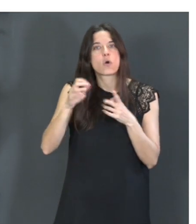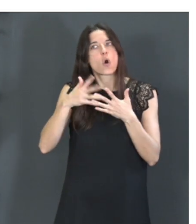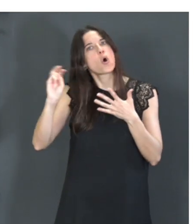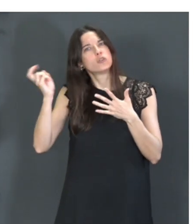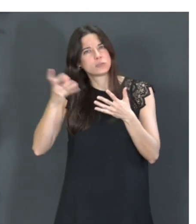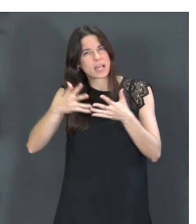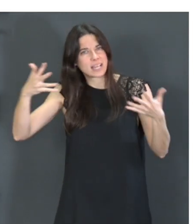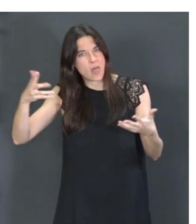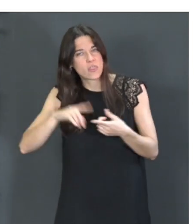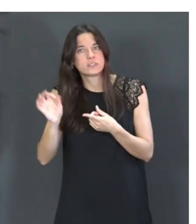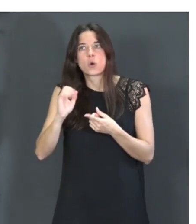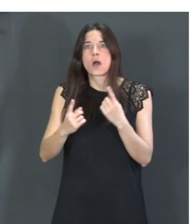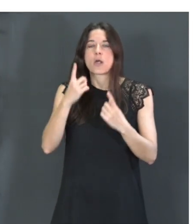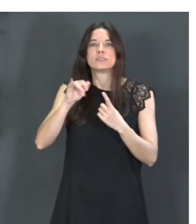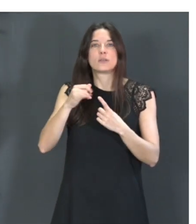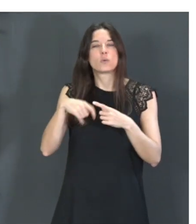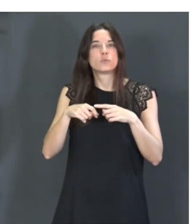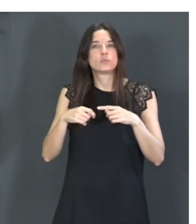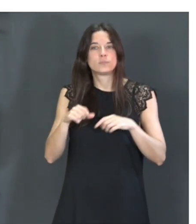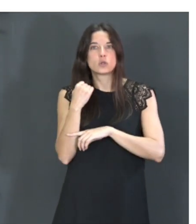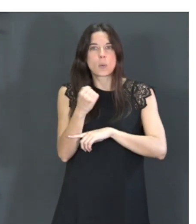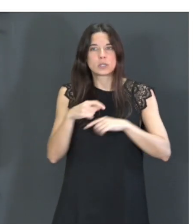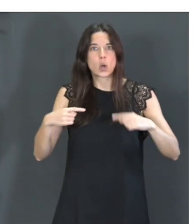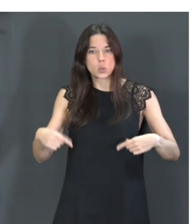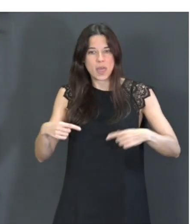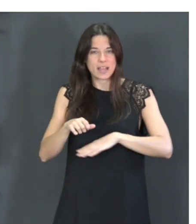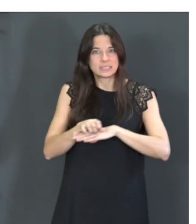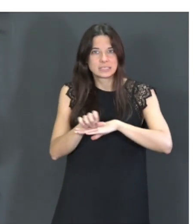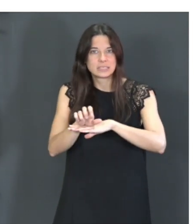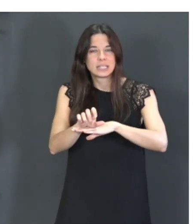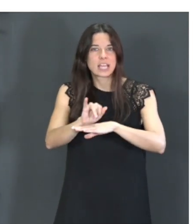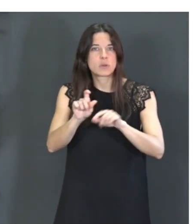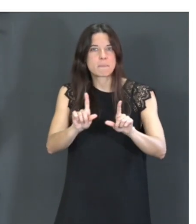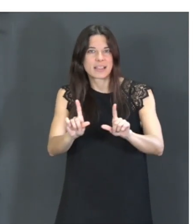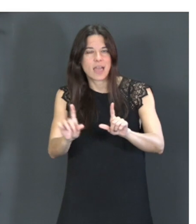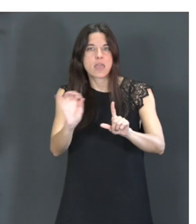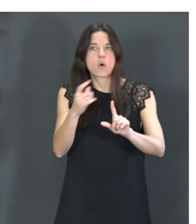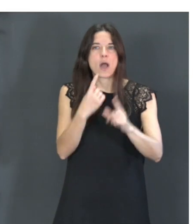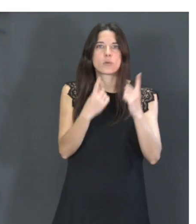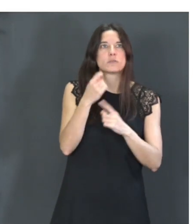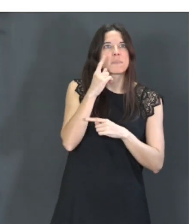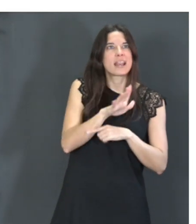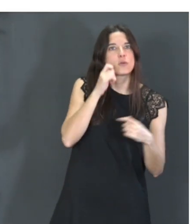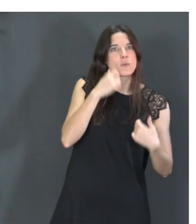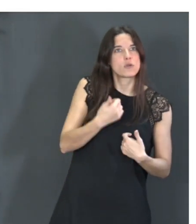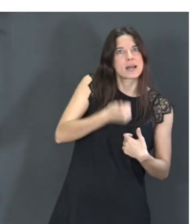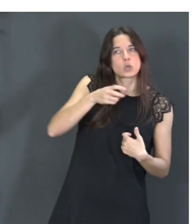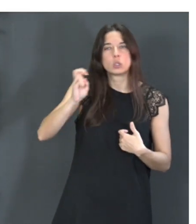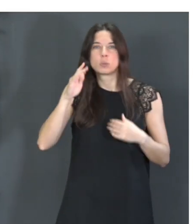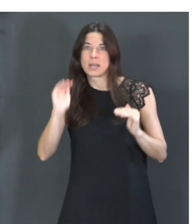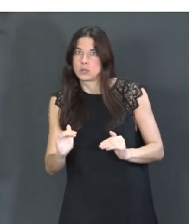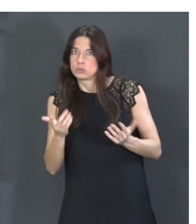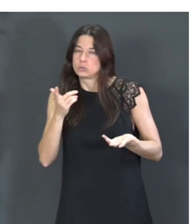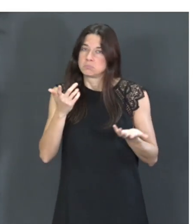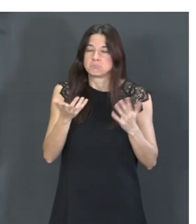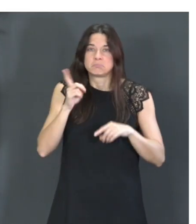que llevan pues sobre un soporte con ruedas, una pantalla, algunos que parecen más humanoides y otros menos, y estos sí que